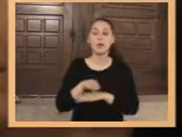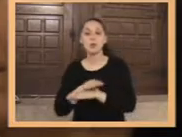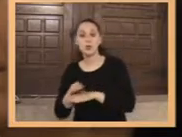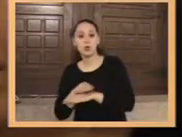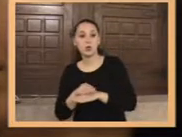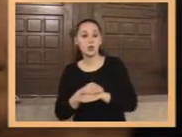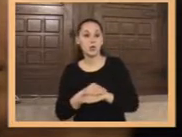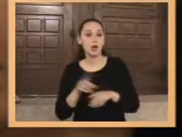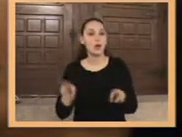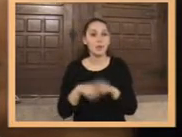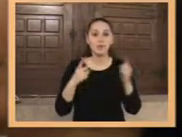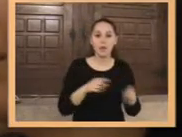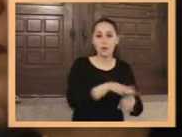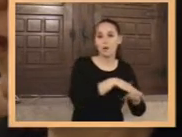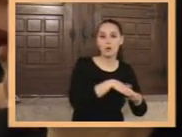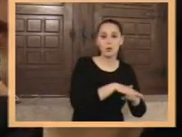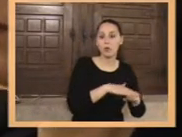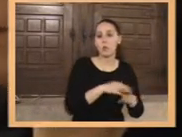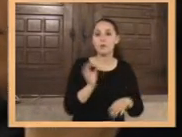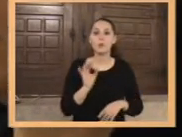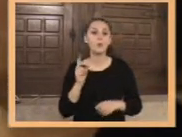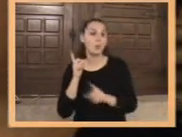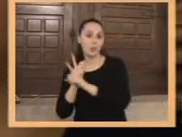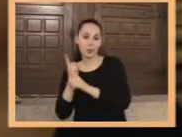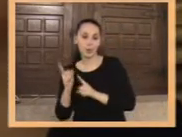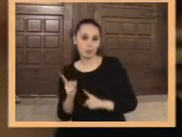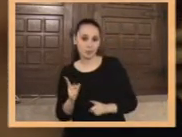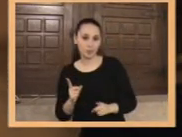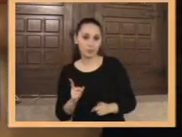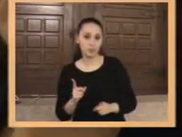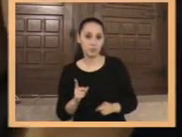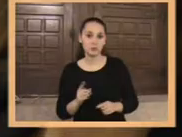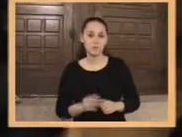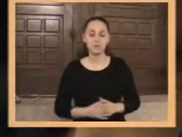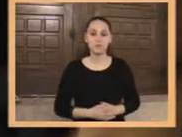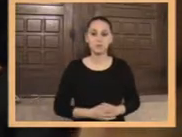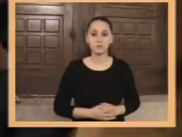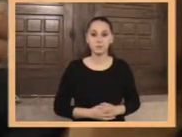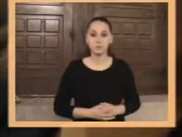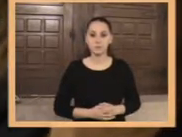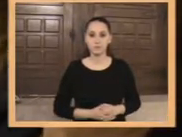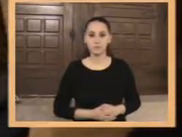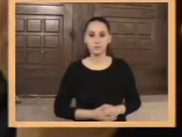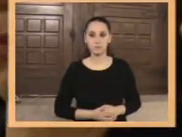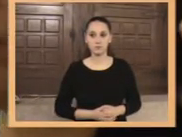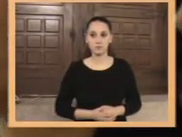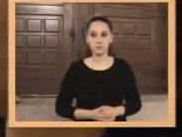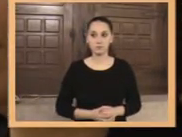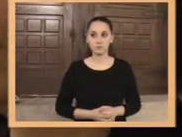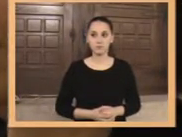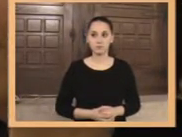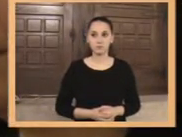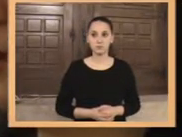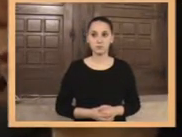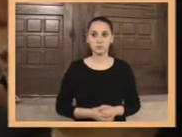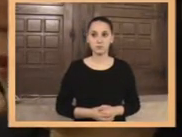otro directamente crean oposición, ¿no? Crean oposición a ese gobierno, precisamente. El contramovimiento